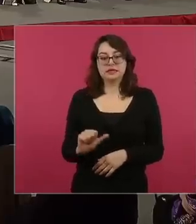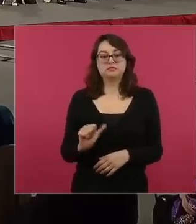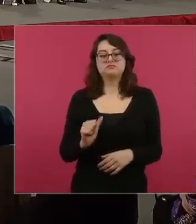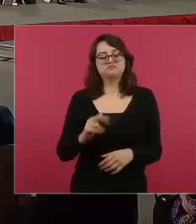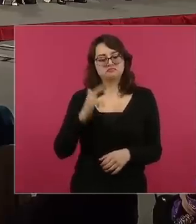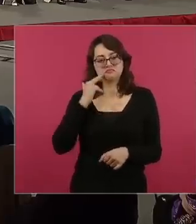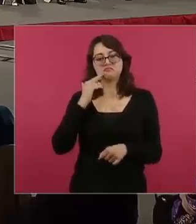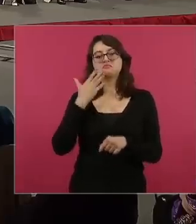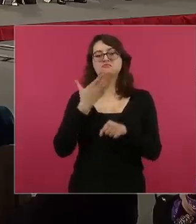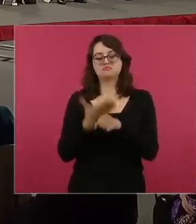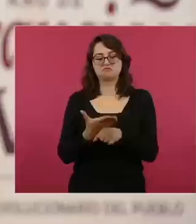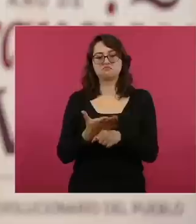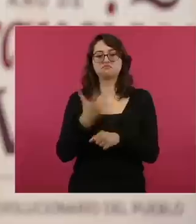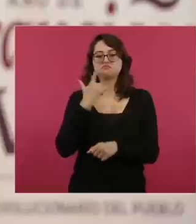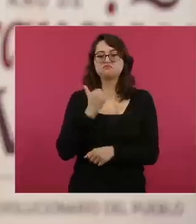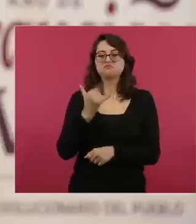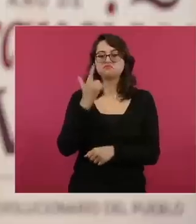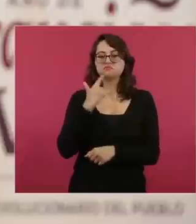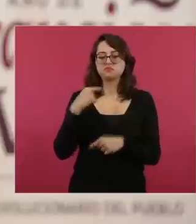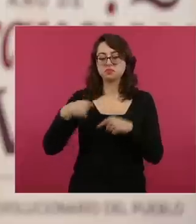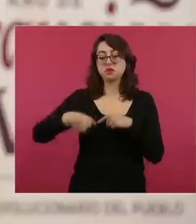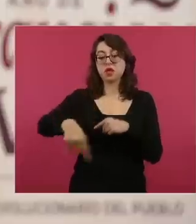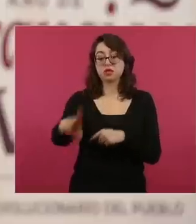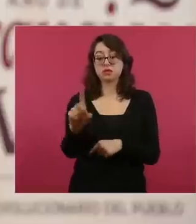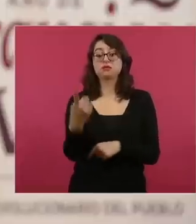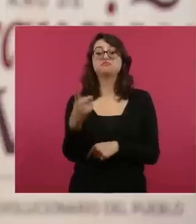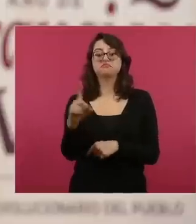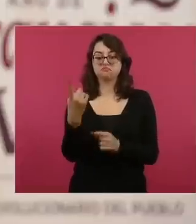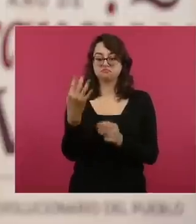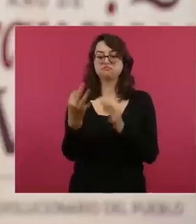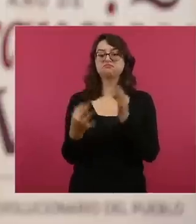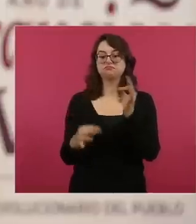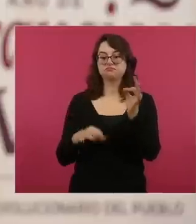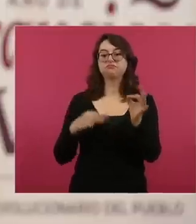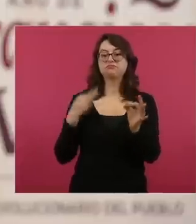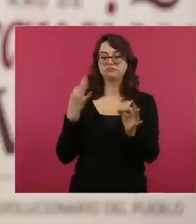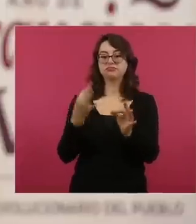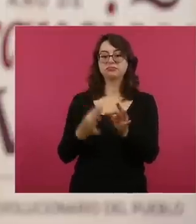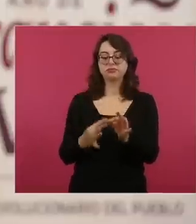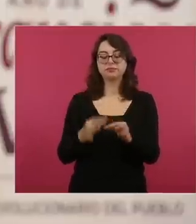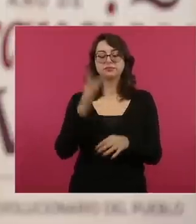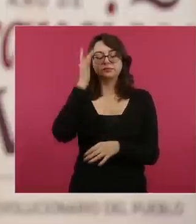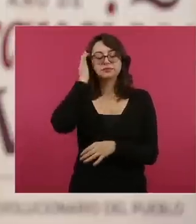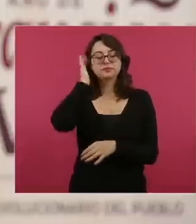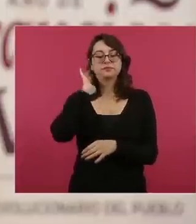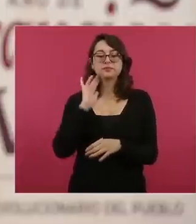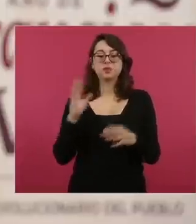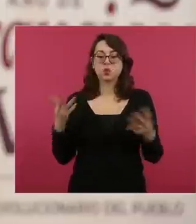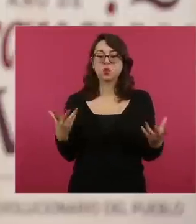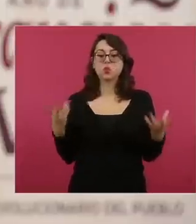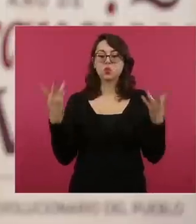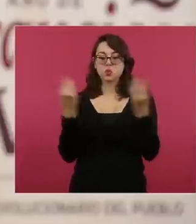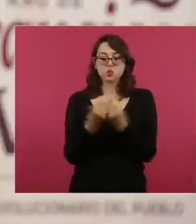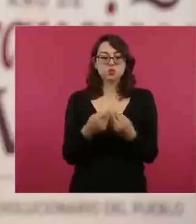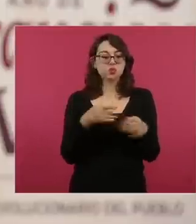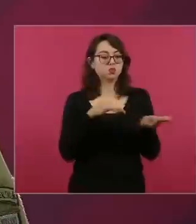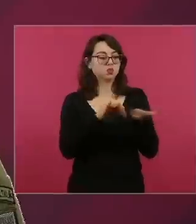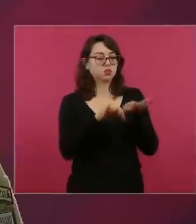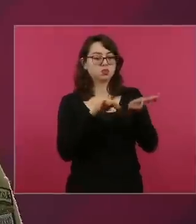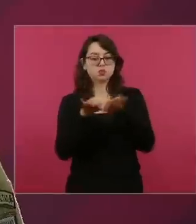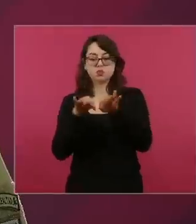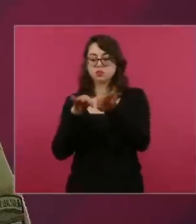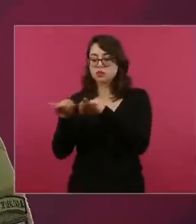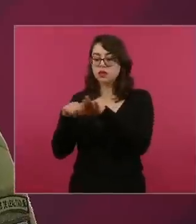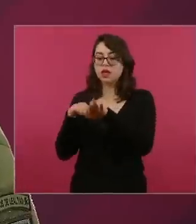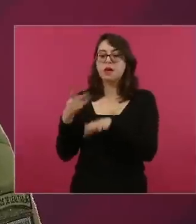de concluir en tiempo y forma los trabajos de construcción. realizar acciones concretas para cuidar el